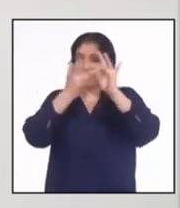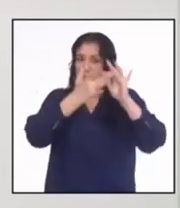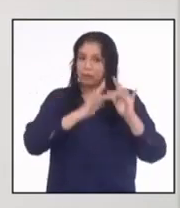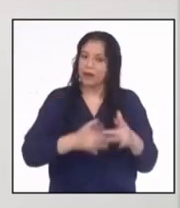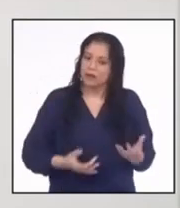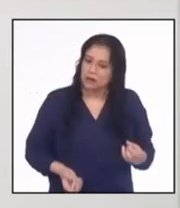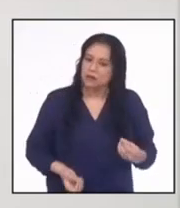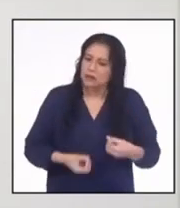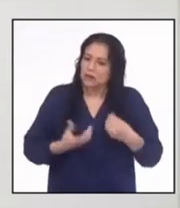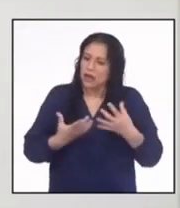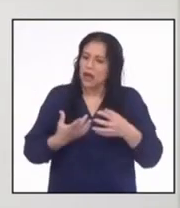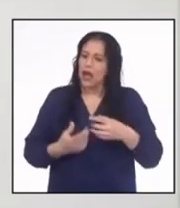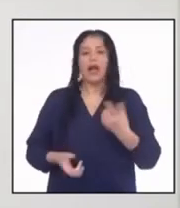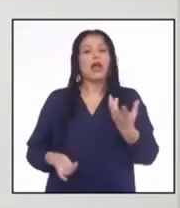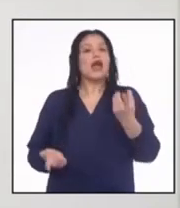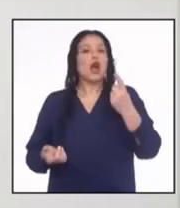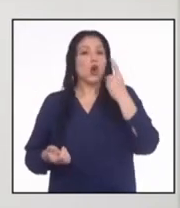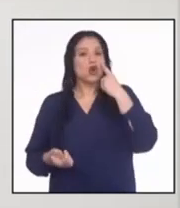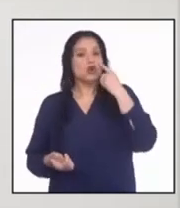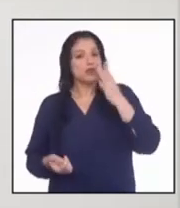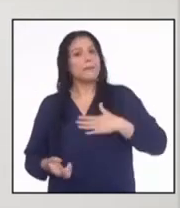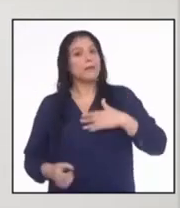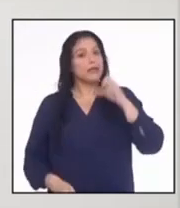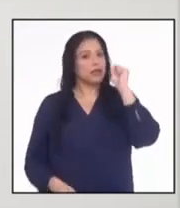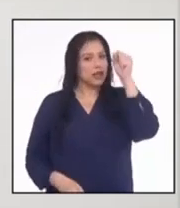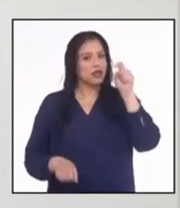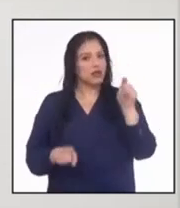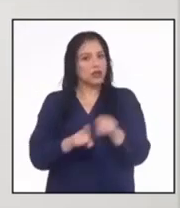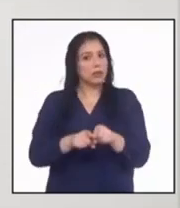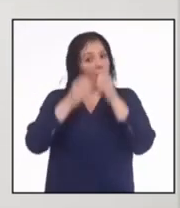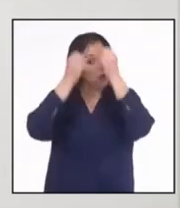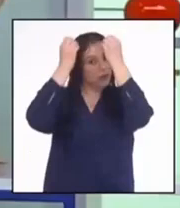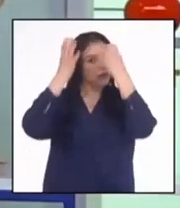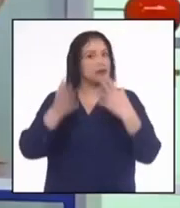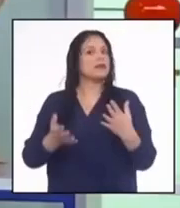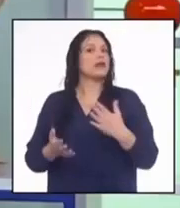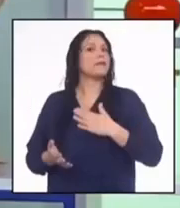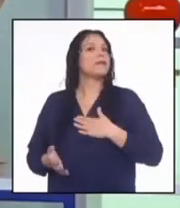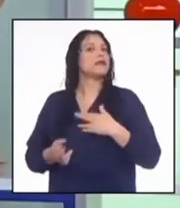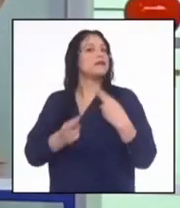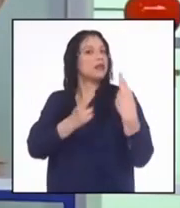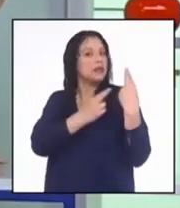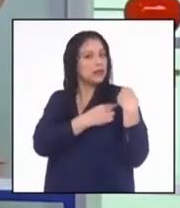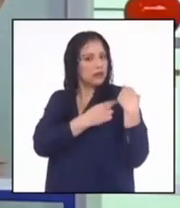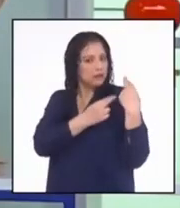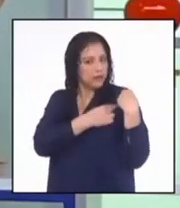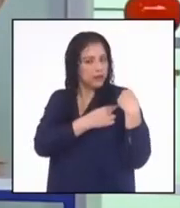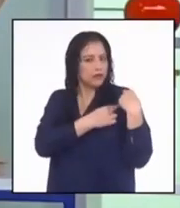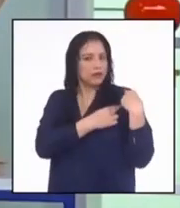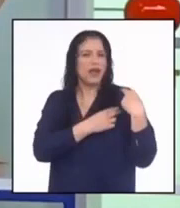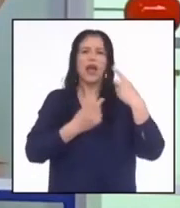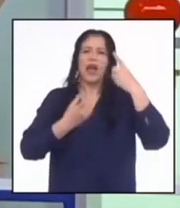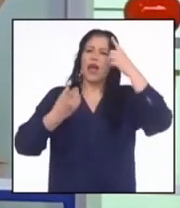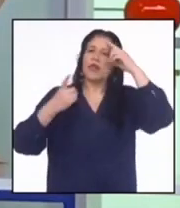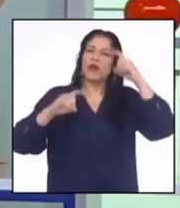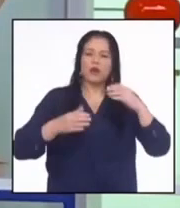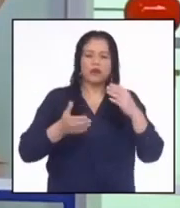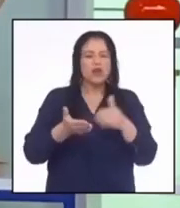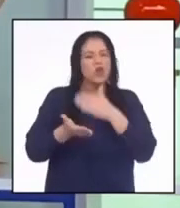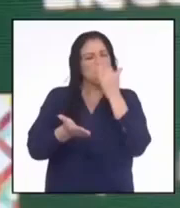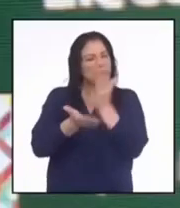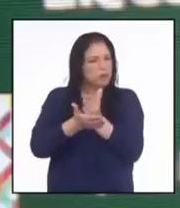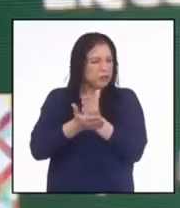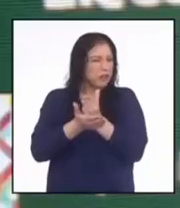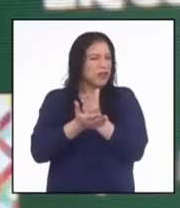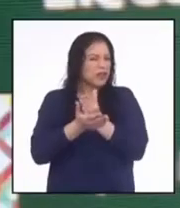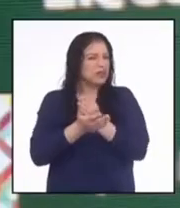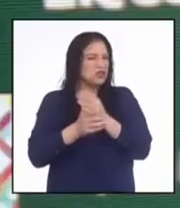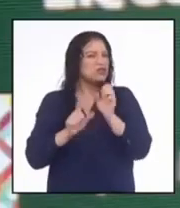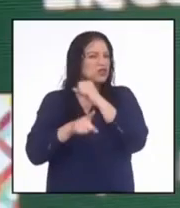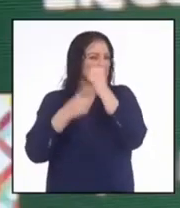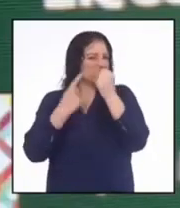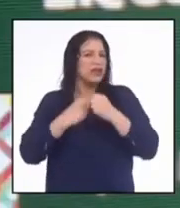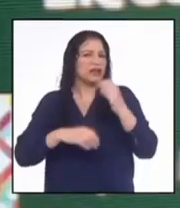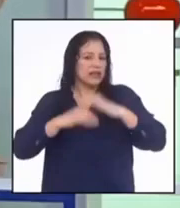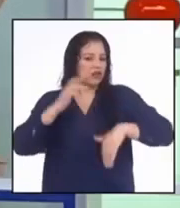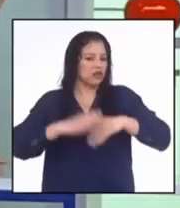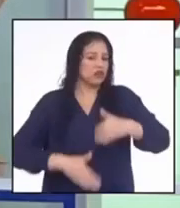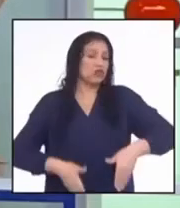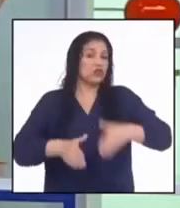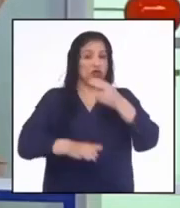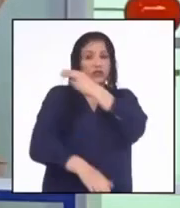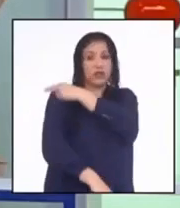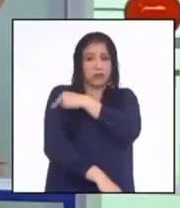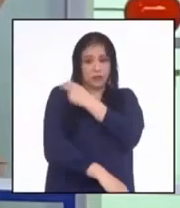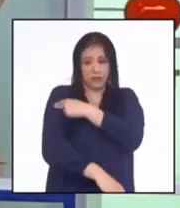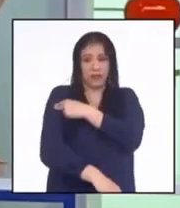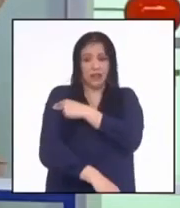a conocer nuestros derechos y a cumplir nuestros deberes. De acuerdo al conflicto social en la construcción del hospital, se concluye que la